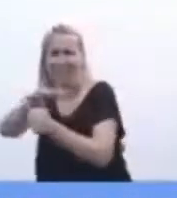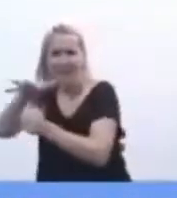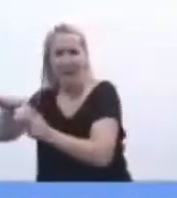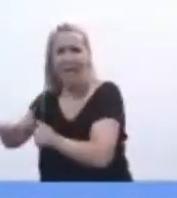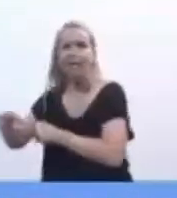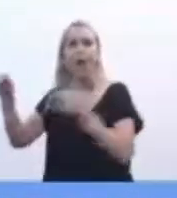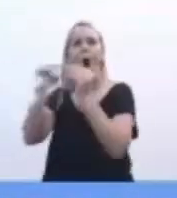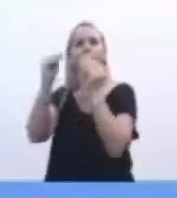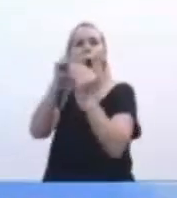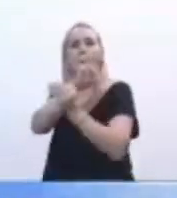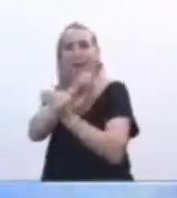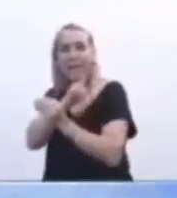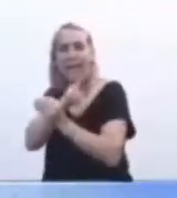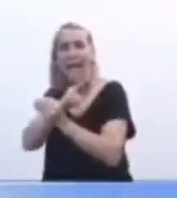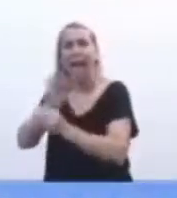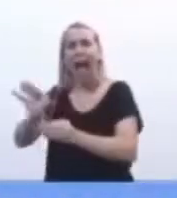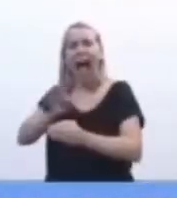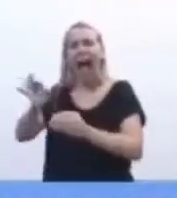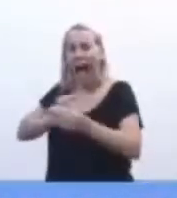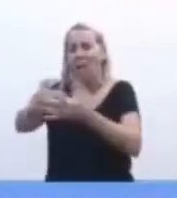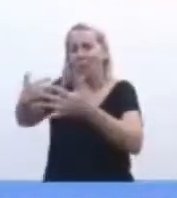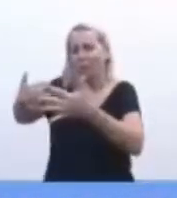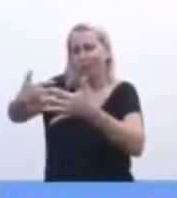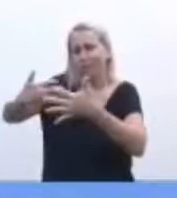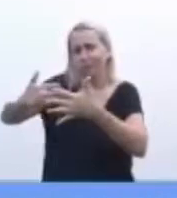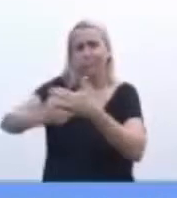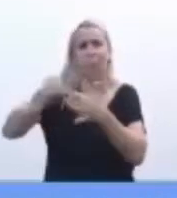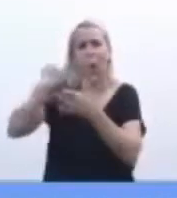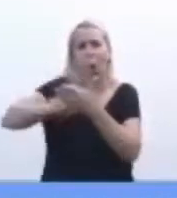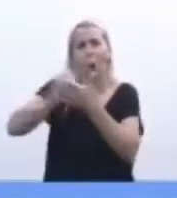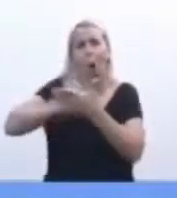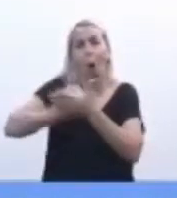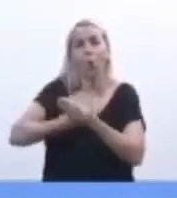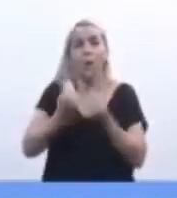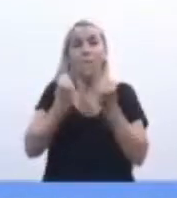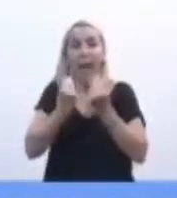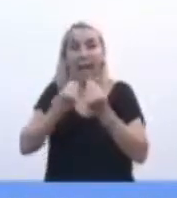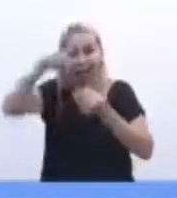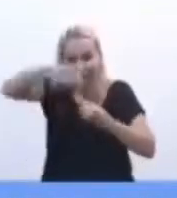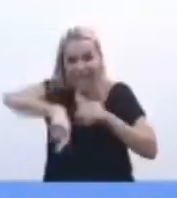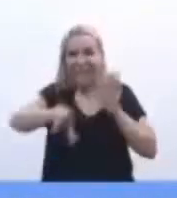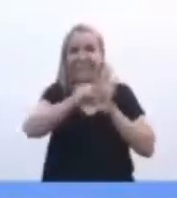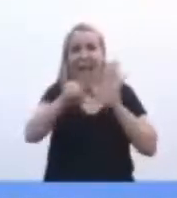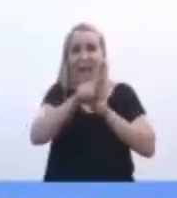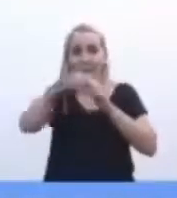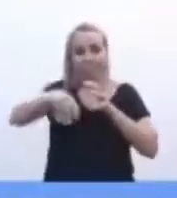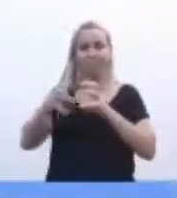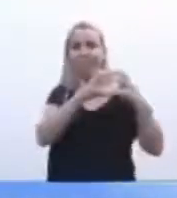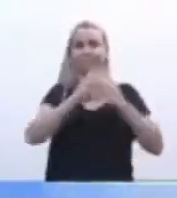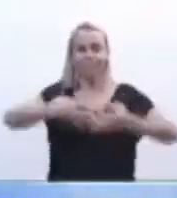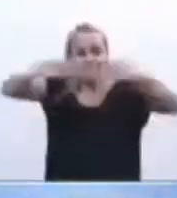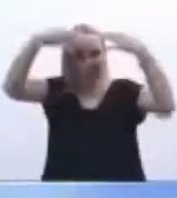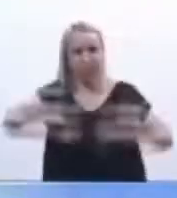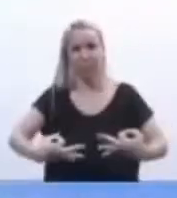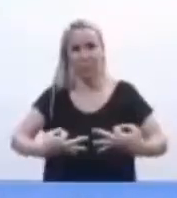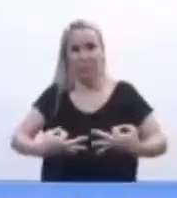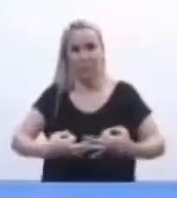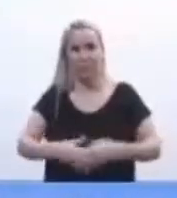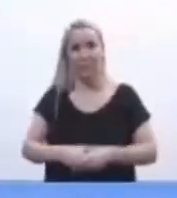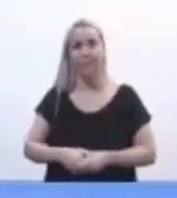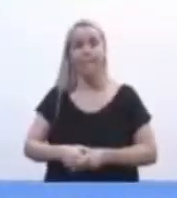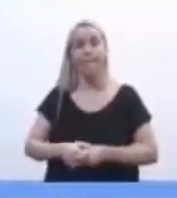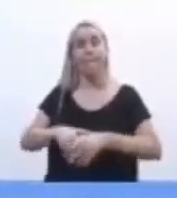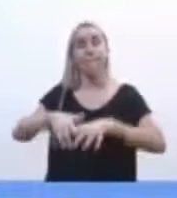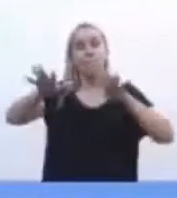que todos estos años pelearon para que esta discusión y esta ley sea realidad un